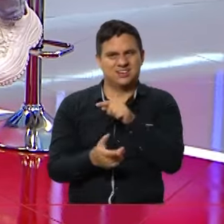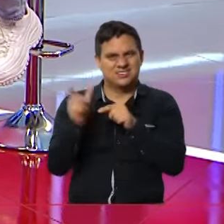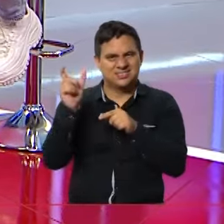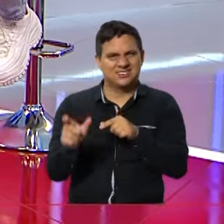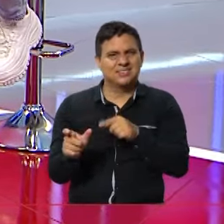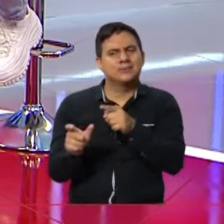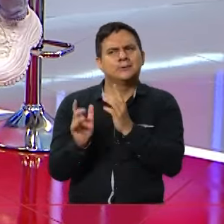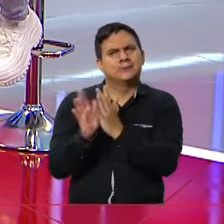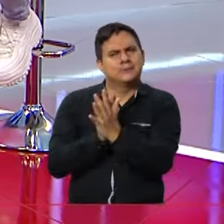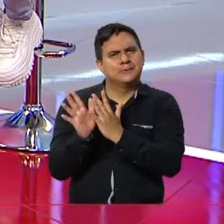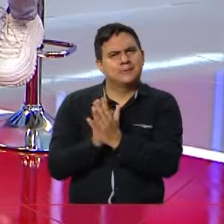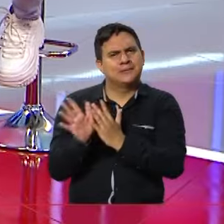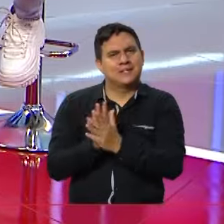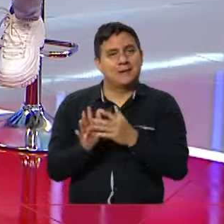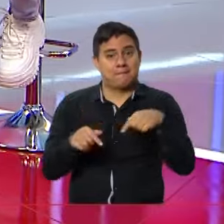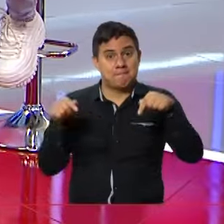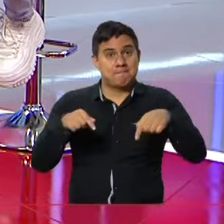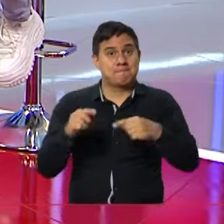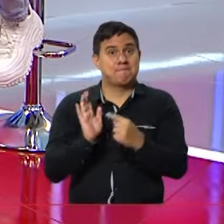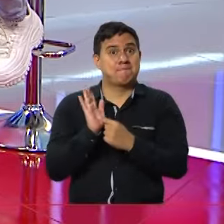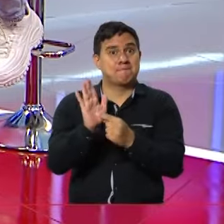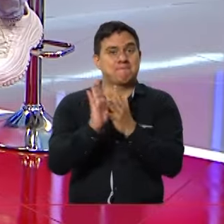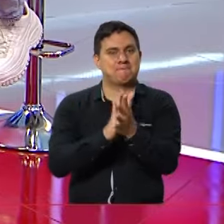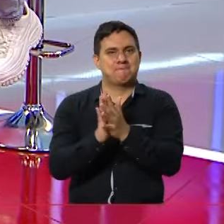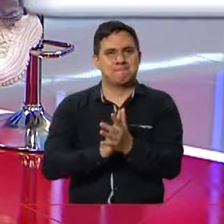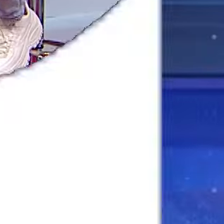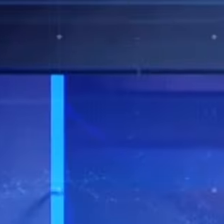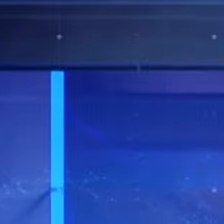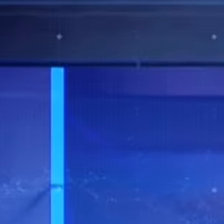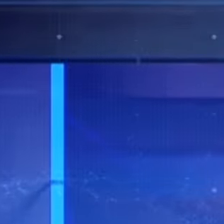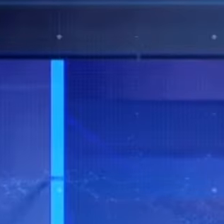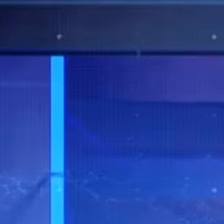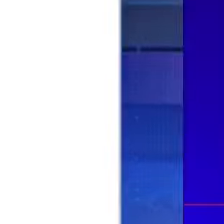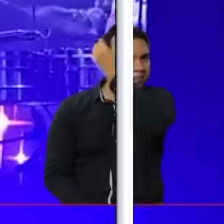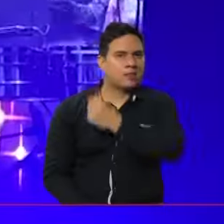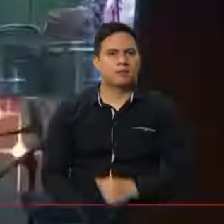hoy tendrán su presentación en el superconcierto.